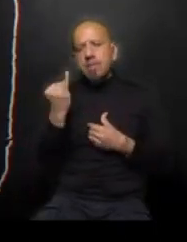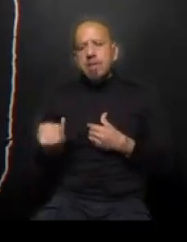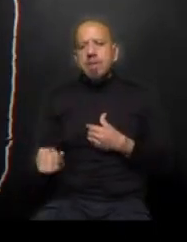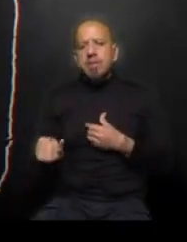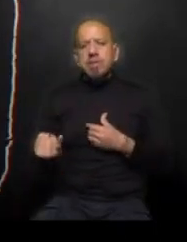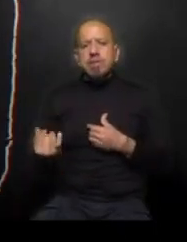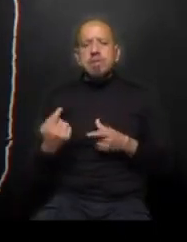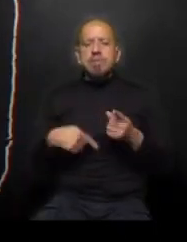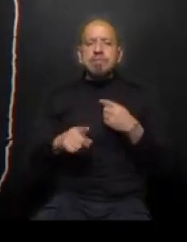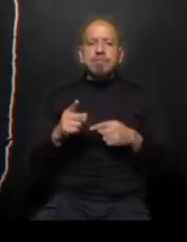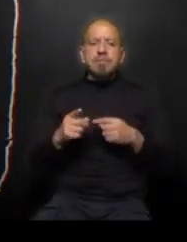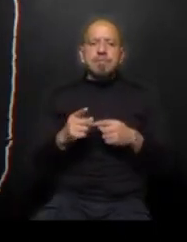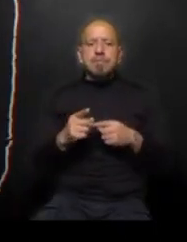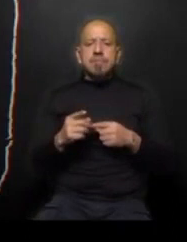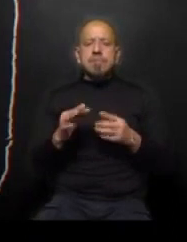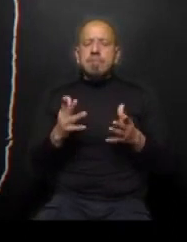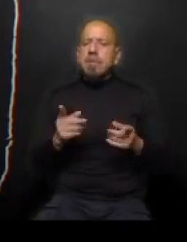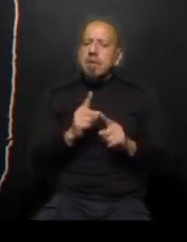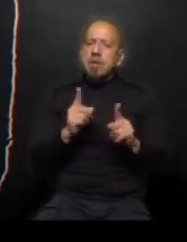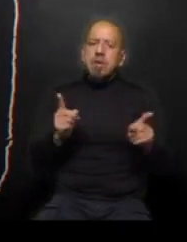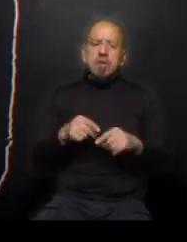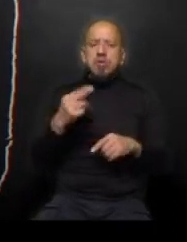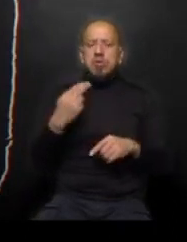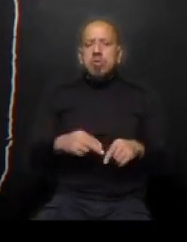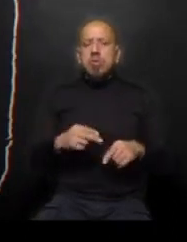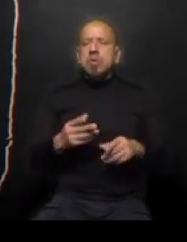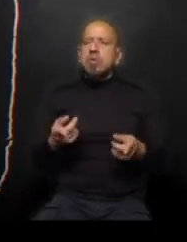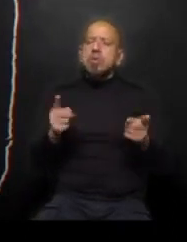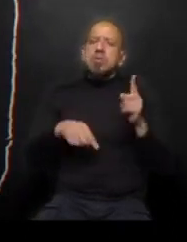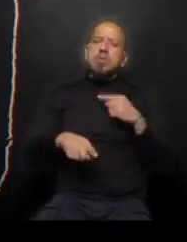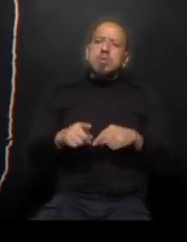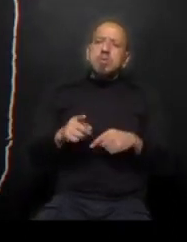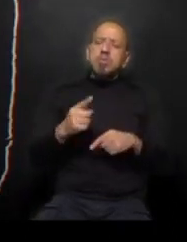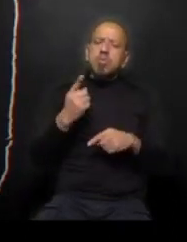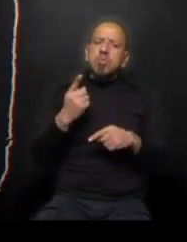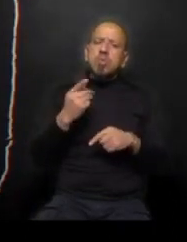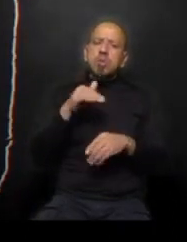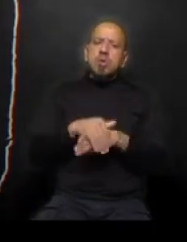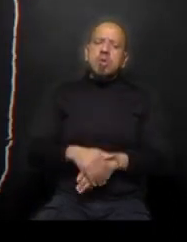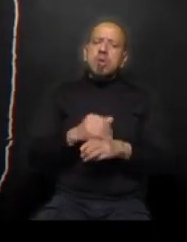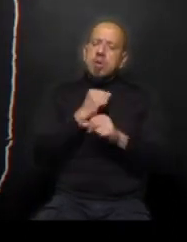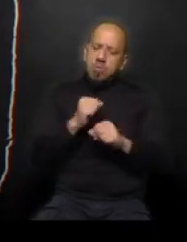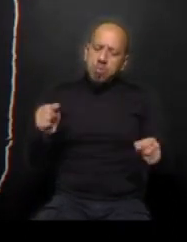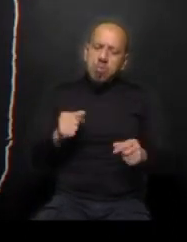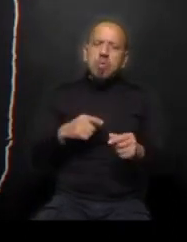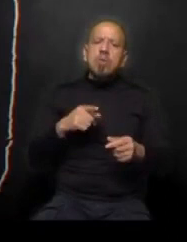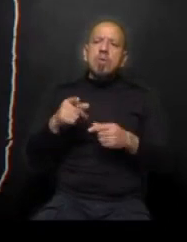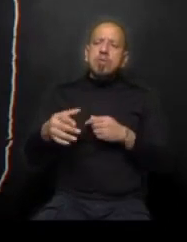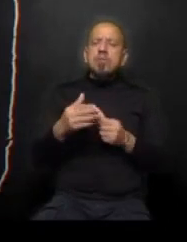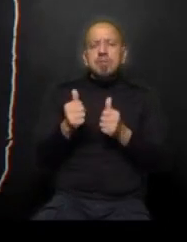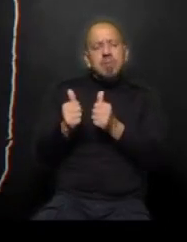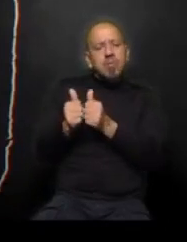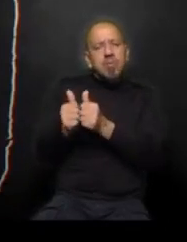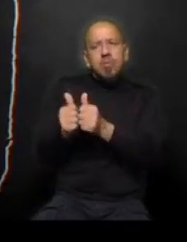días Alicia no se reponía nunca al fin una tarde pudo salir al jardín apoyada en el brazo de él